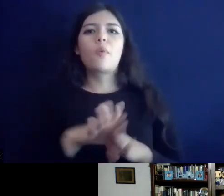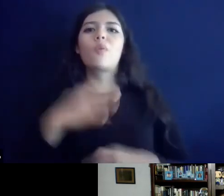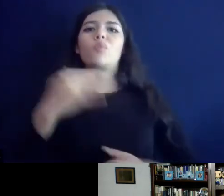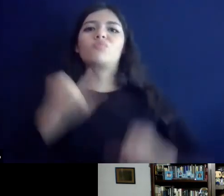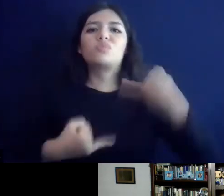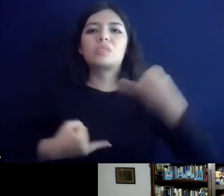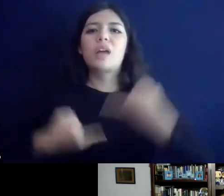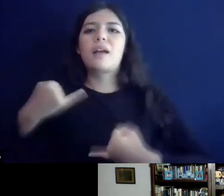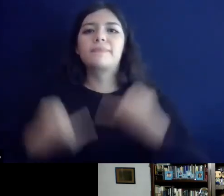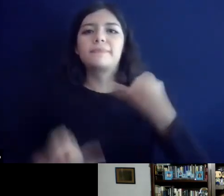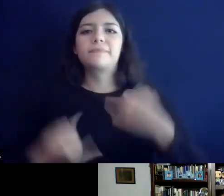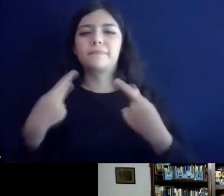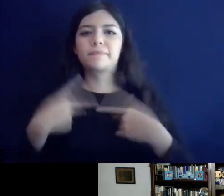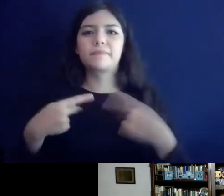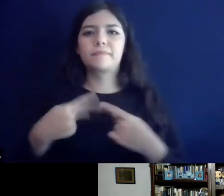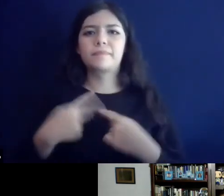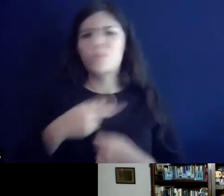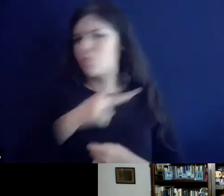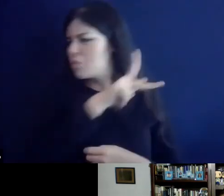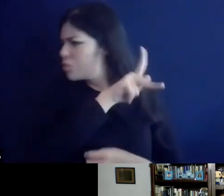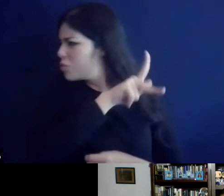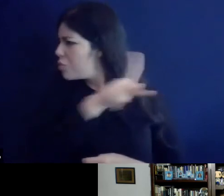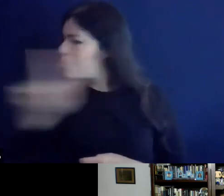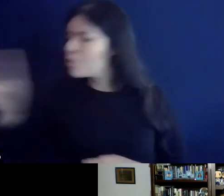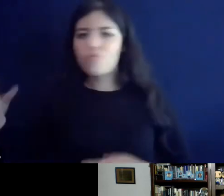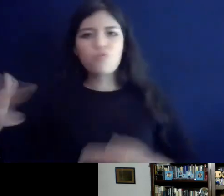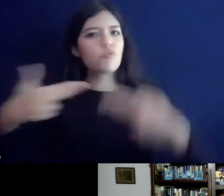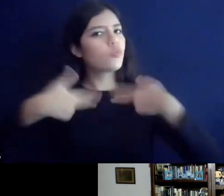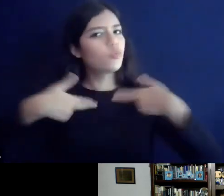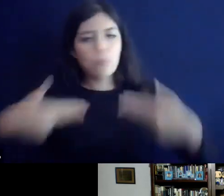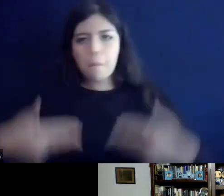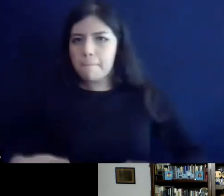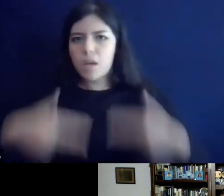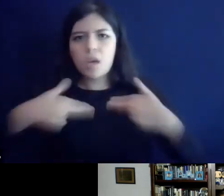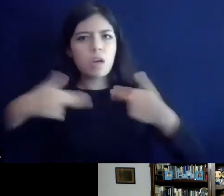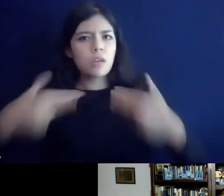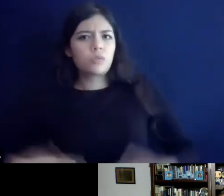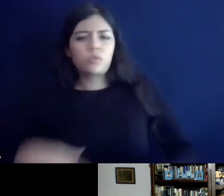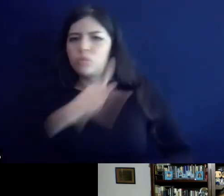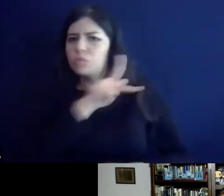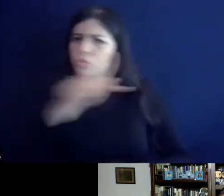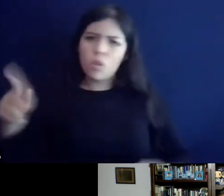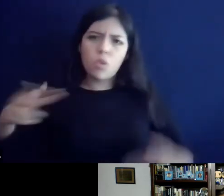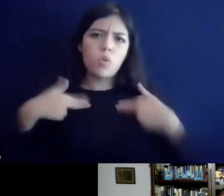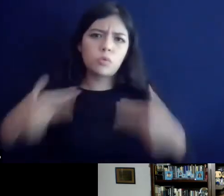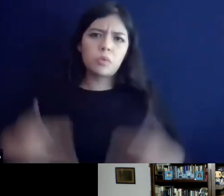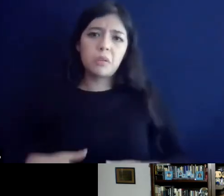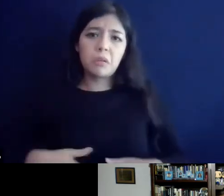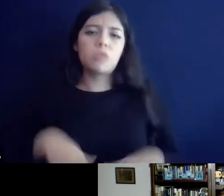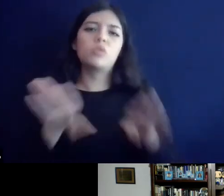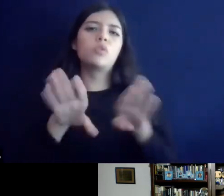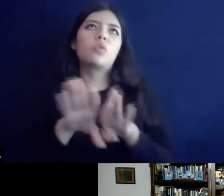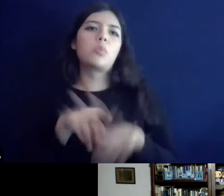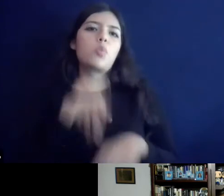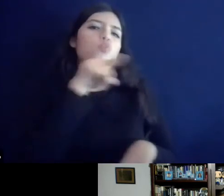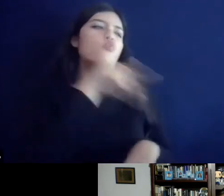en la cabeza que son seres humanos. No hay seres humanos buenos ni malos, hay simplemente seres